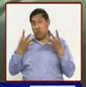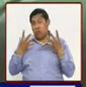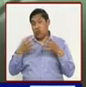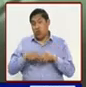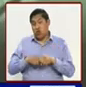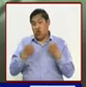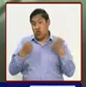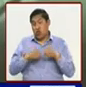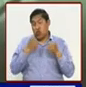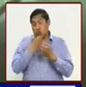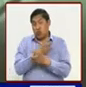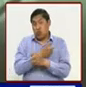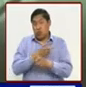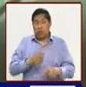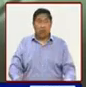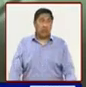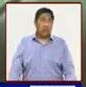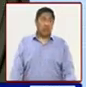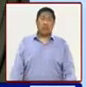fracturas. Vamos a ver esta nota.